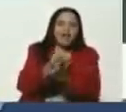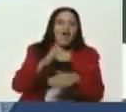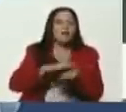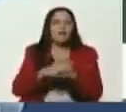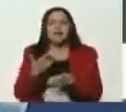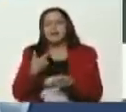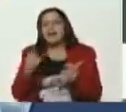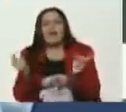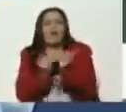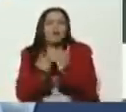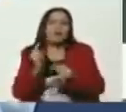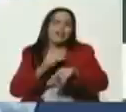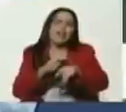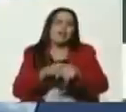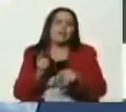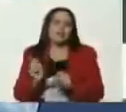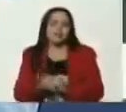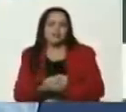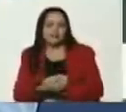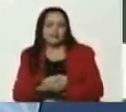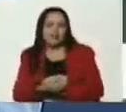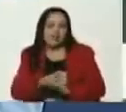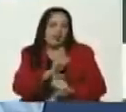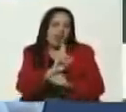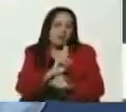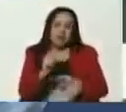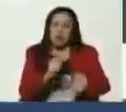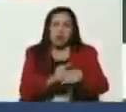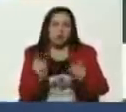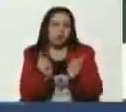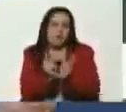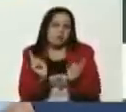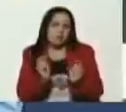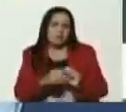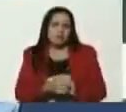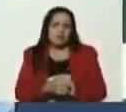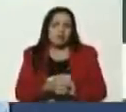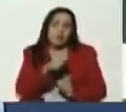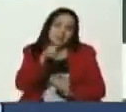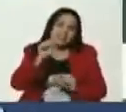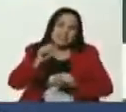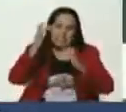corto plazo, son inmediatistas, ¿no? Porque